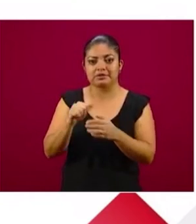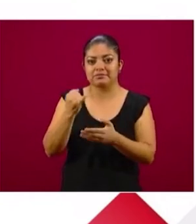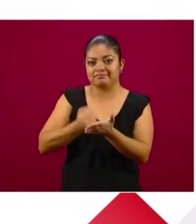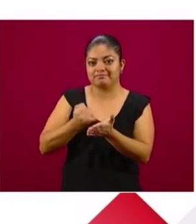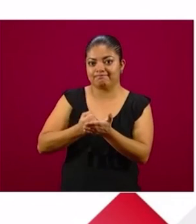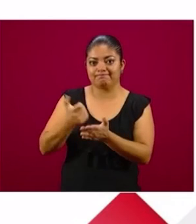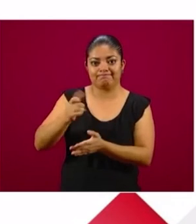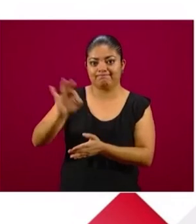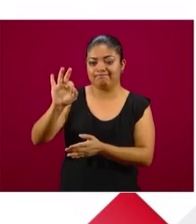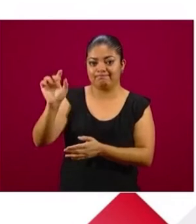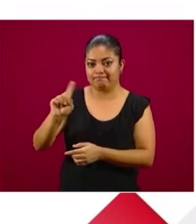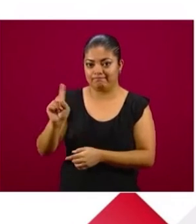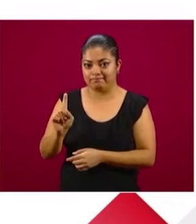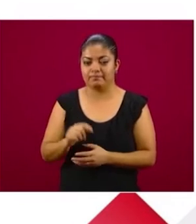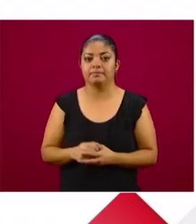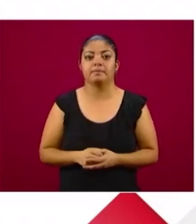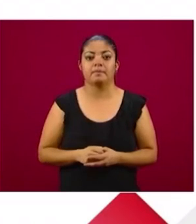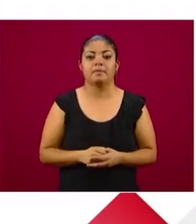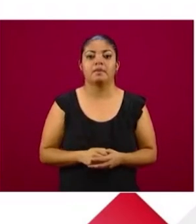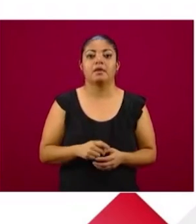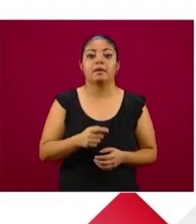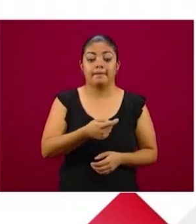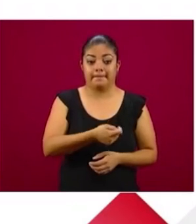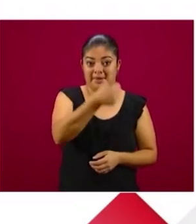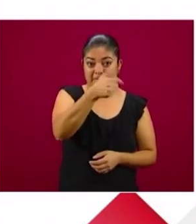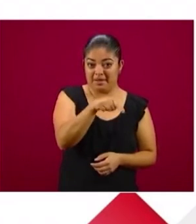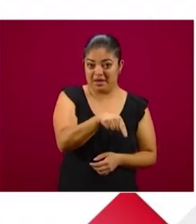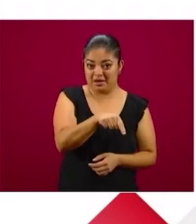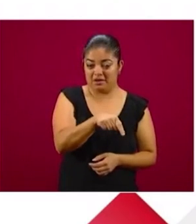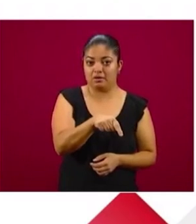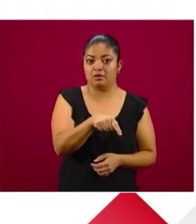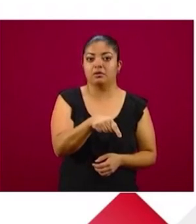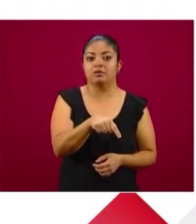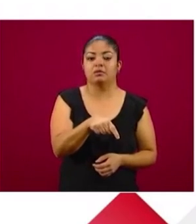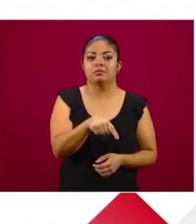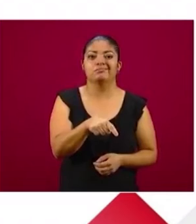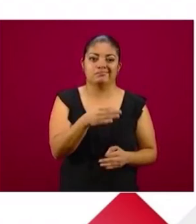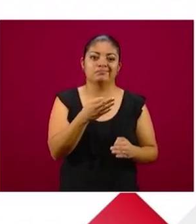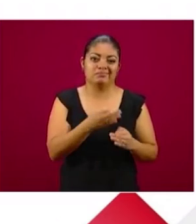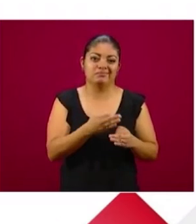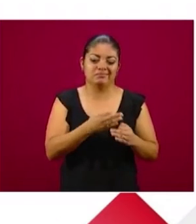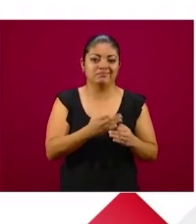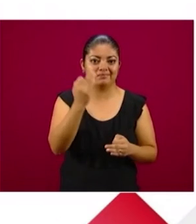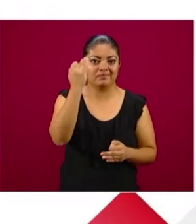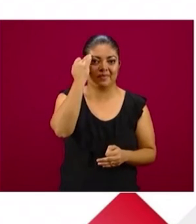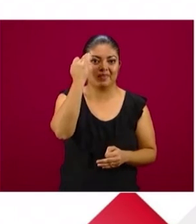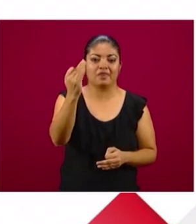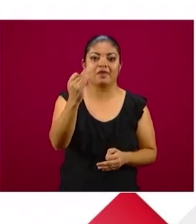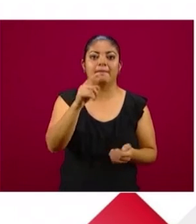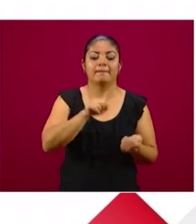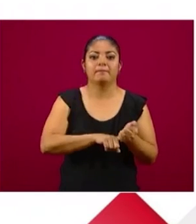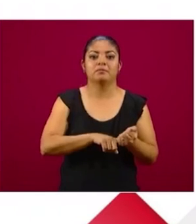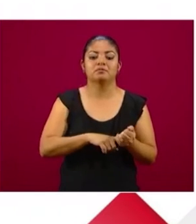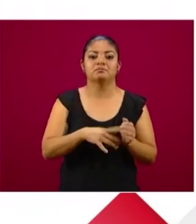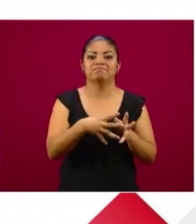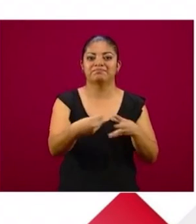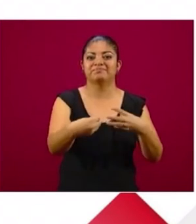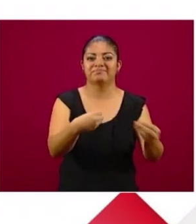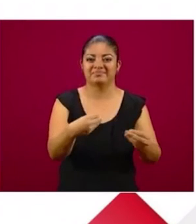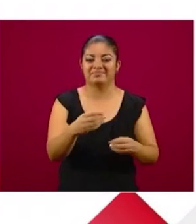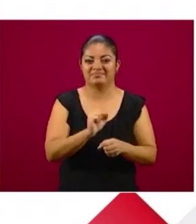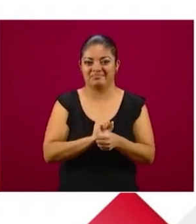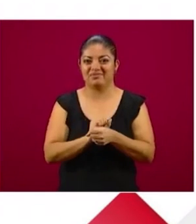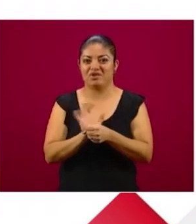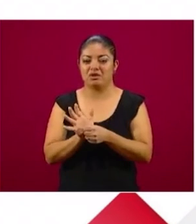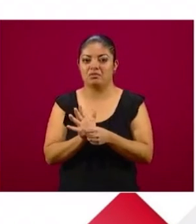los trabajadores. En el primer caso es para aquellos que lamentablemente en esta contingencia, en esta emergencia sanitaria, pierdan su empleo.